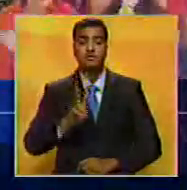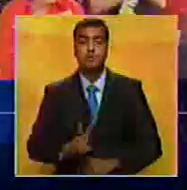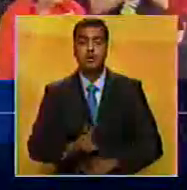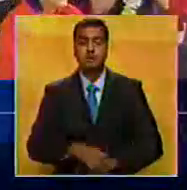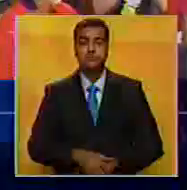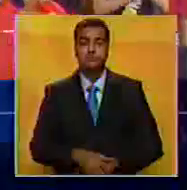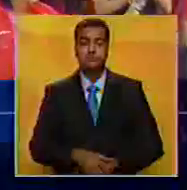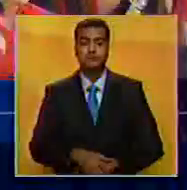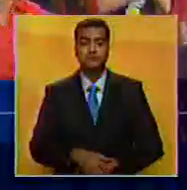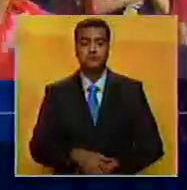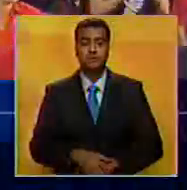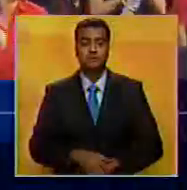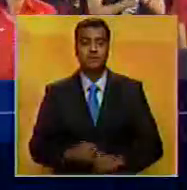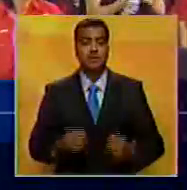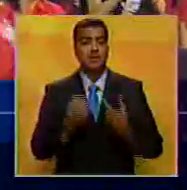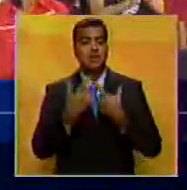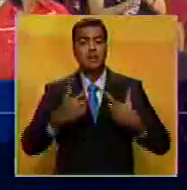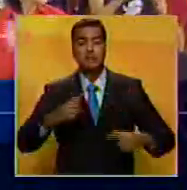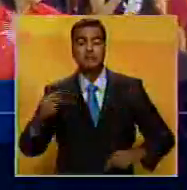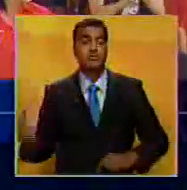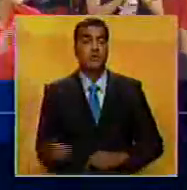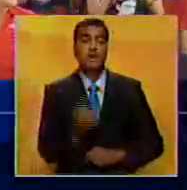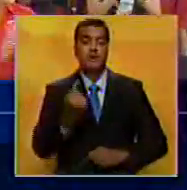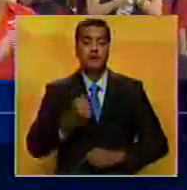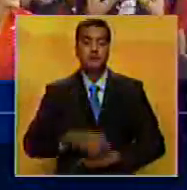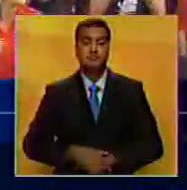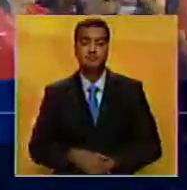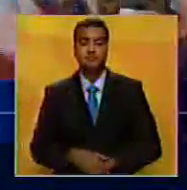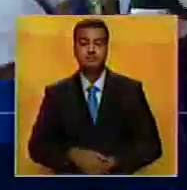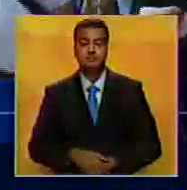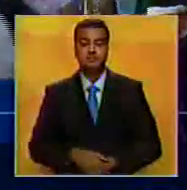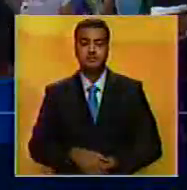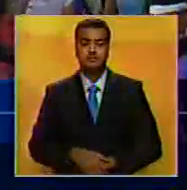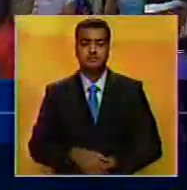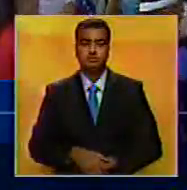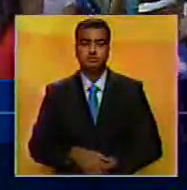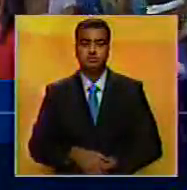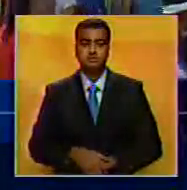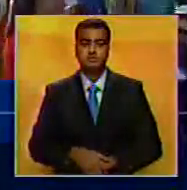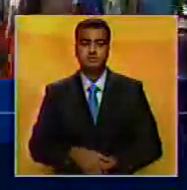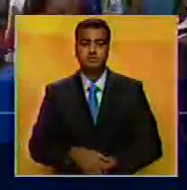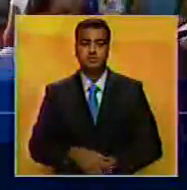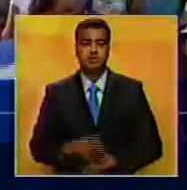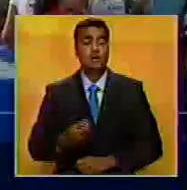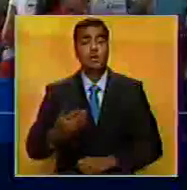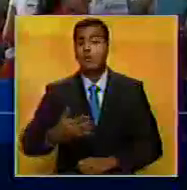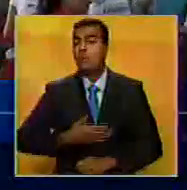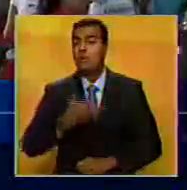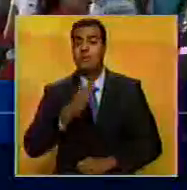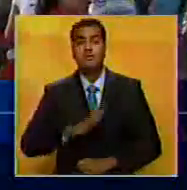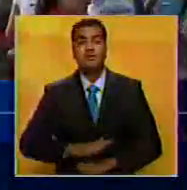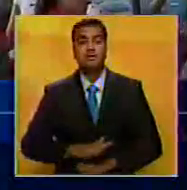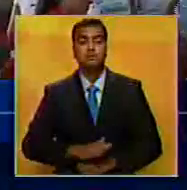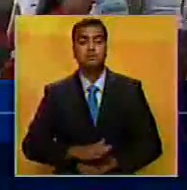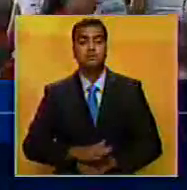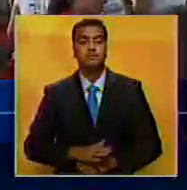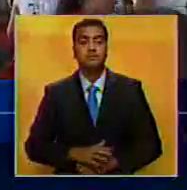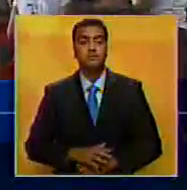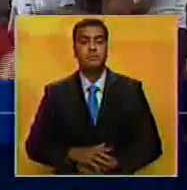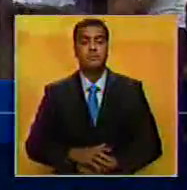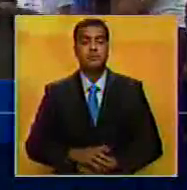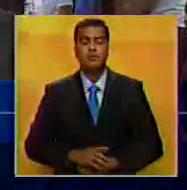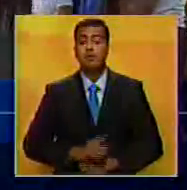Venezuela es libre y soberana y no puede estar en